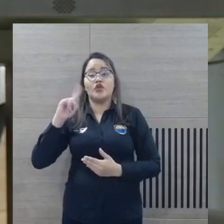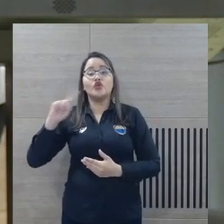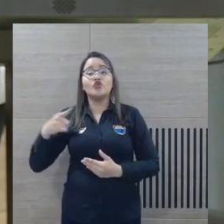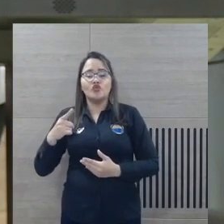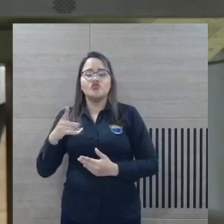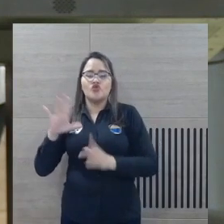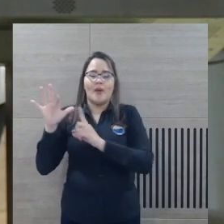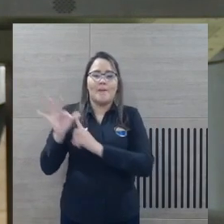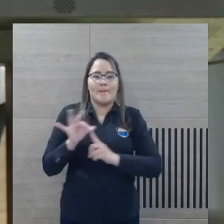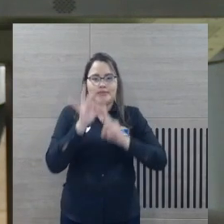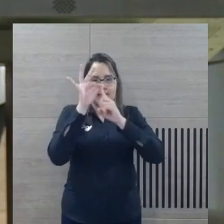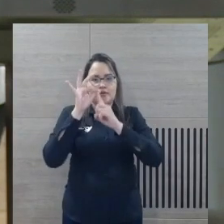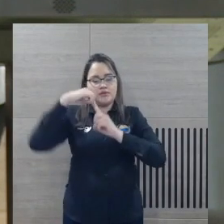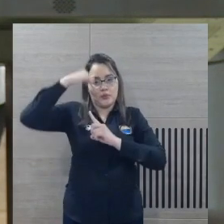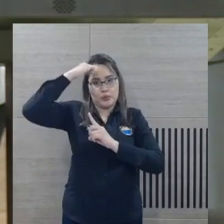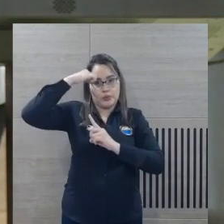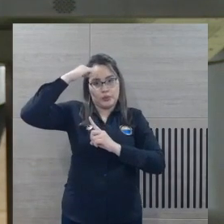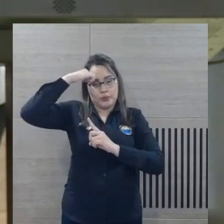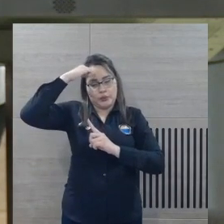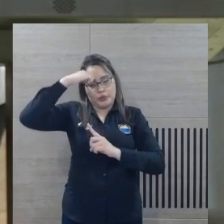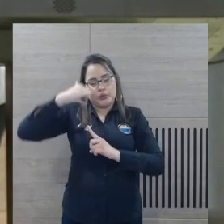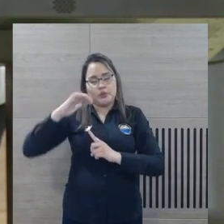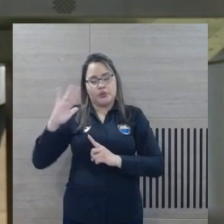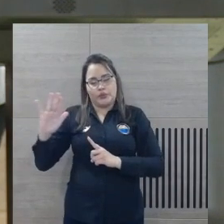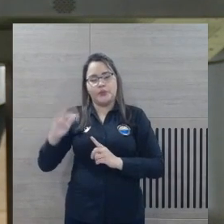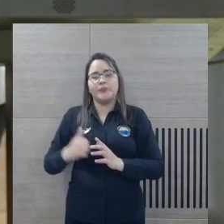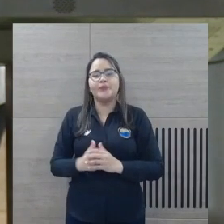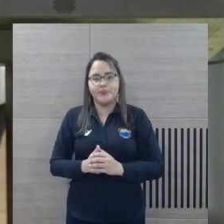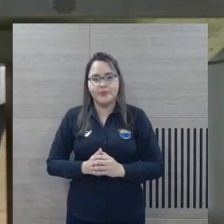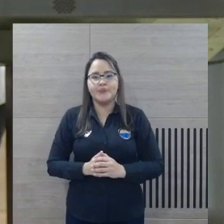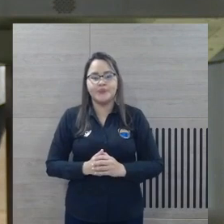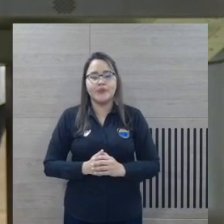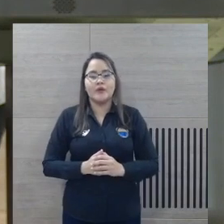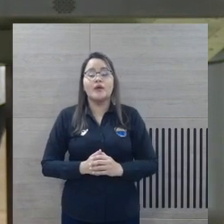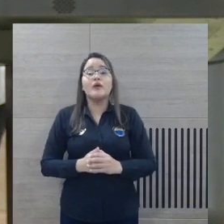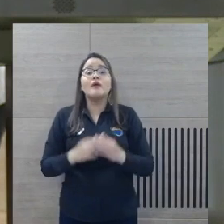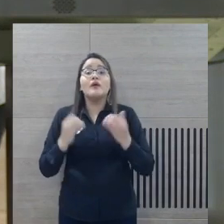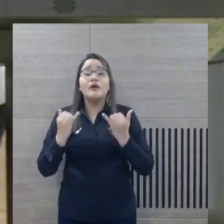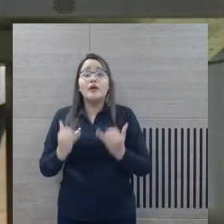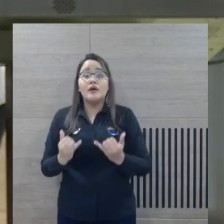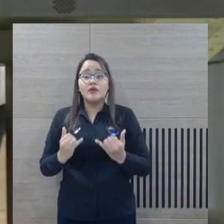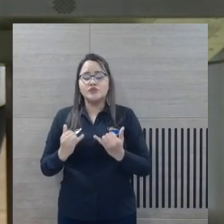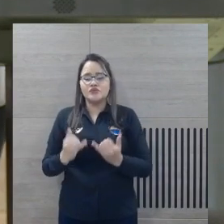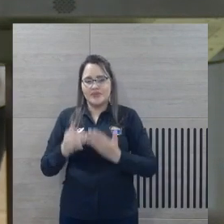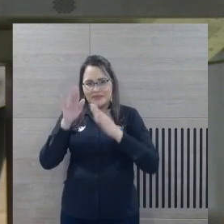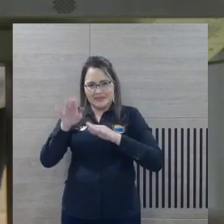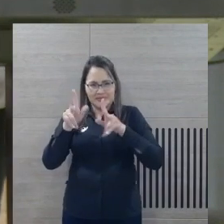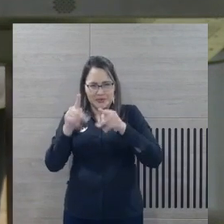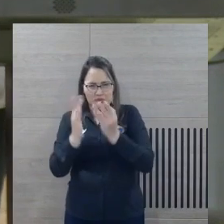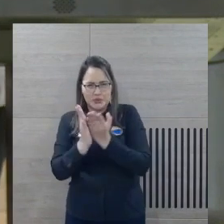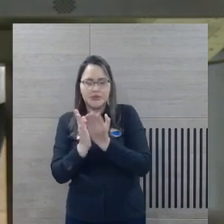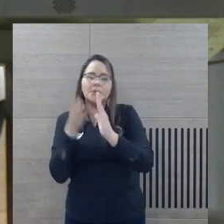de los graduados en la modalidad de posgrados, quien expresará un mensaje.